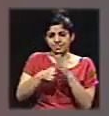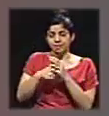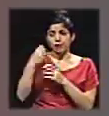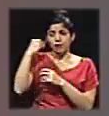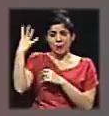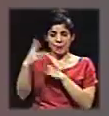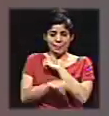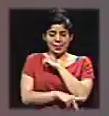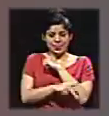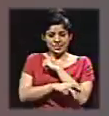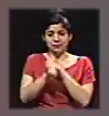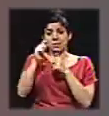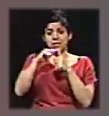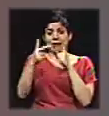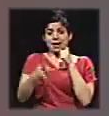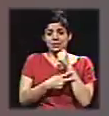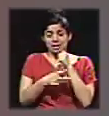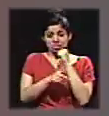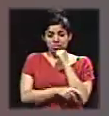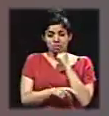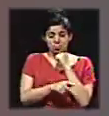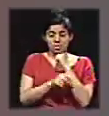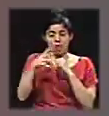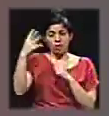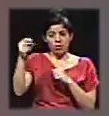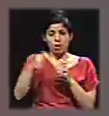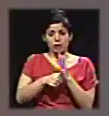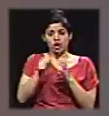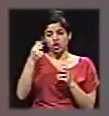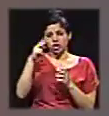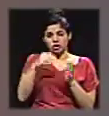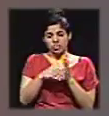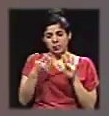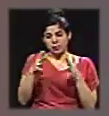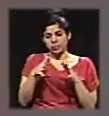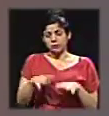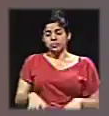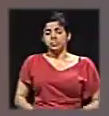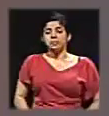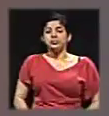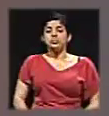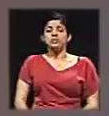exterior por primera vez, que bueno, en una elección muy